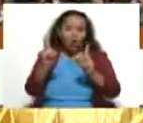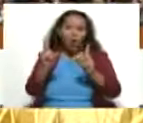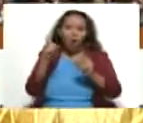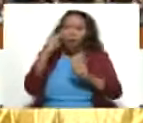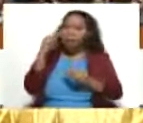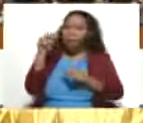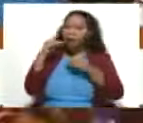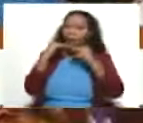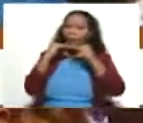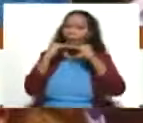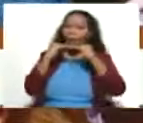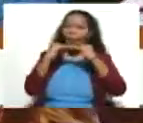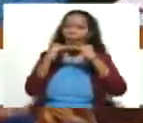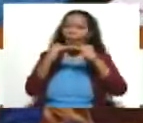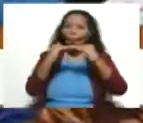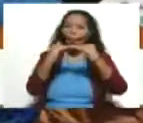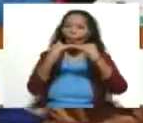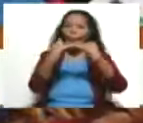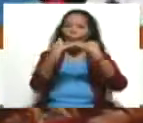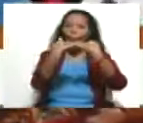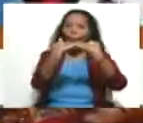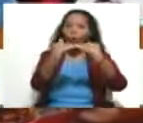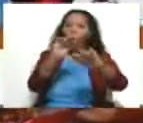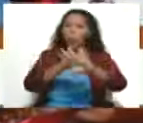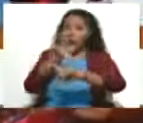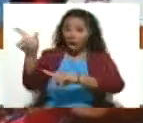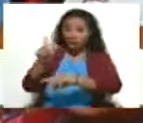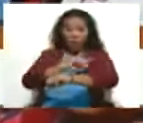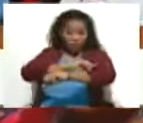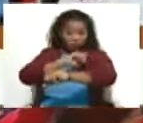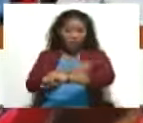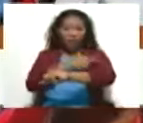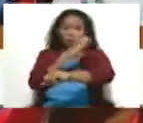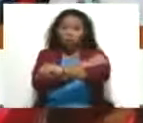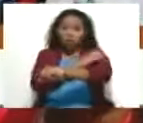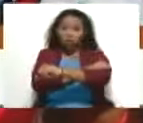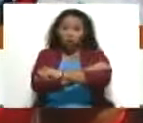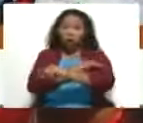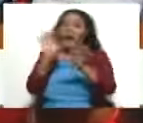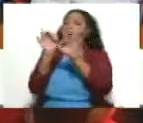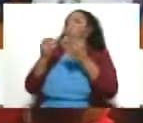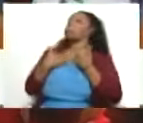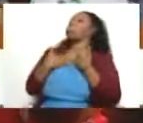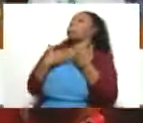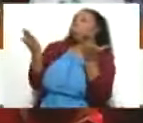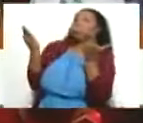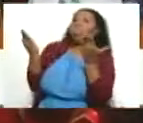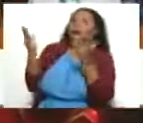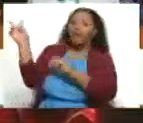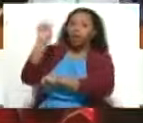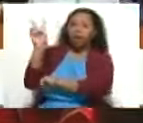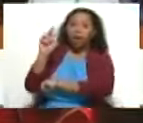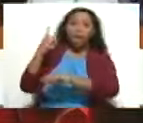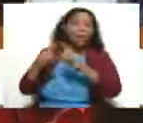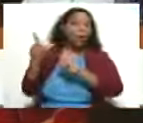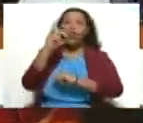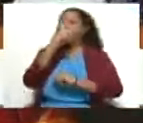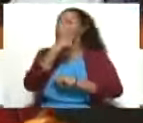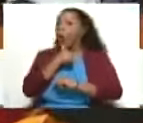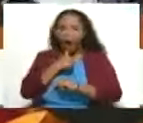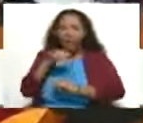silencio, porque son radicales para entregar el país, pero no son radicales para defender la patria.